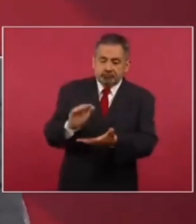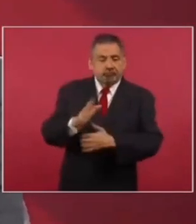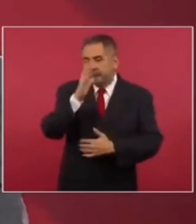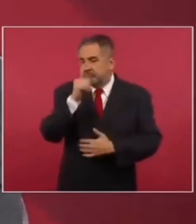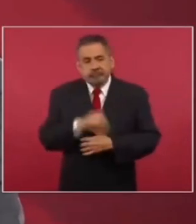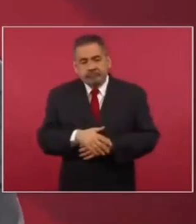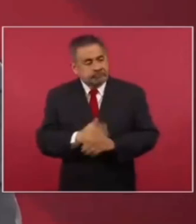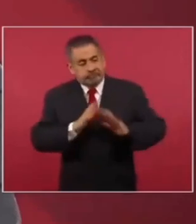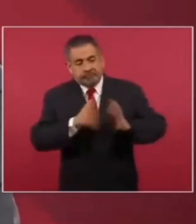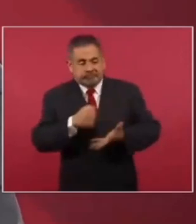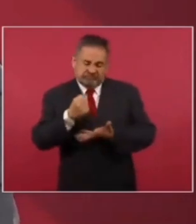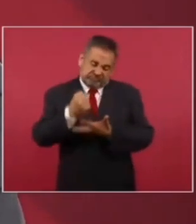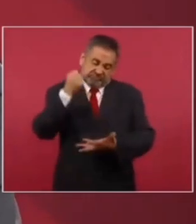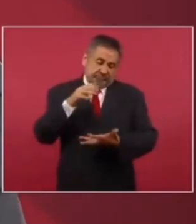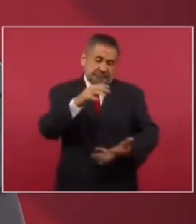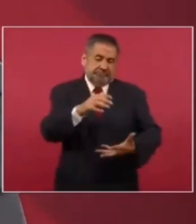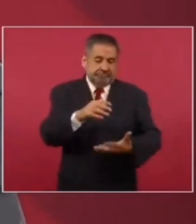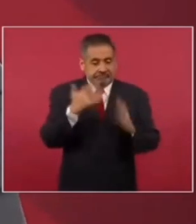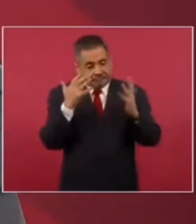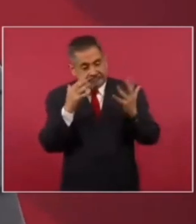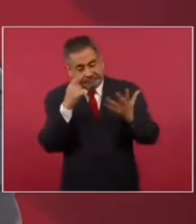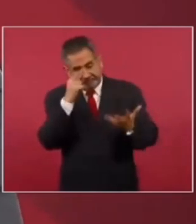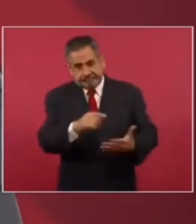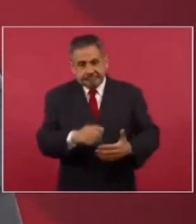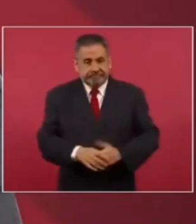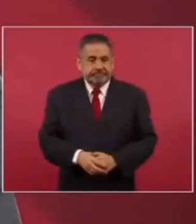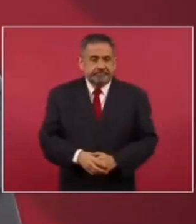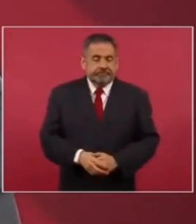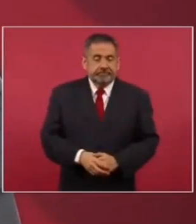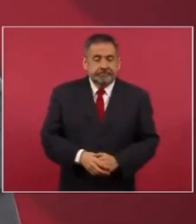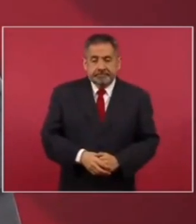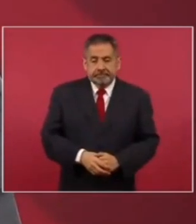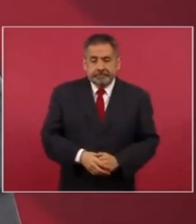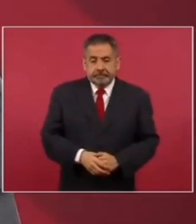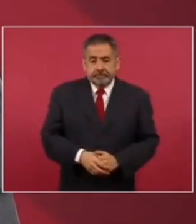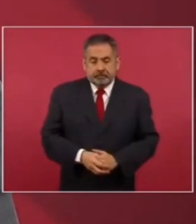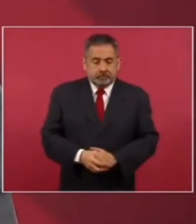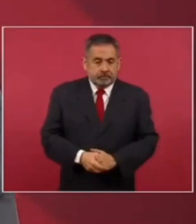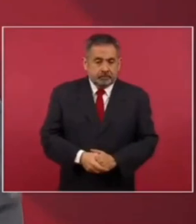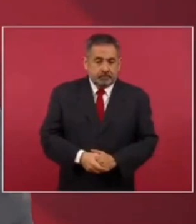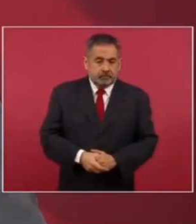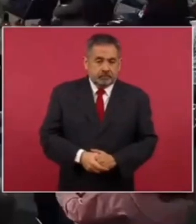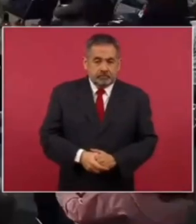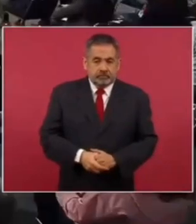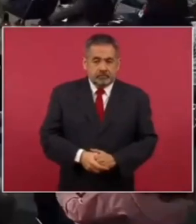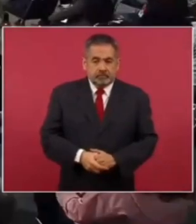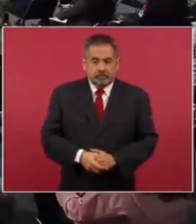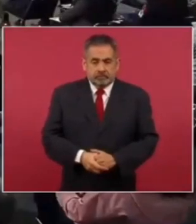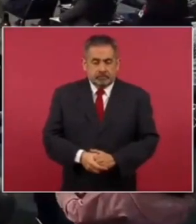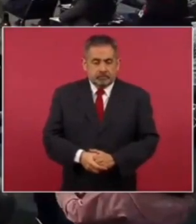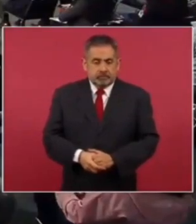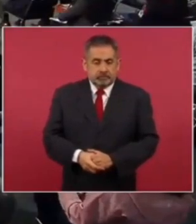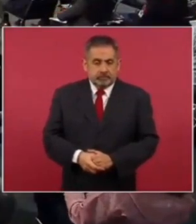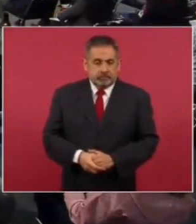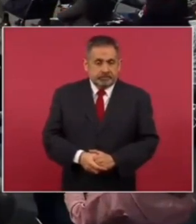el presidente los trolea. Amigos y amigas, con esto nos despedimos. Ya sabes, si te gustó, suscríbete a este